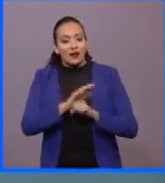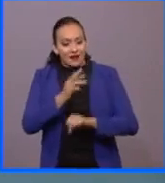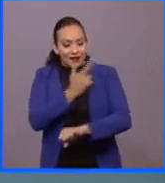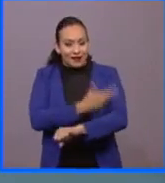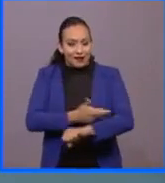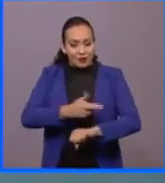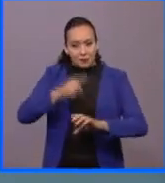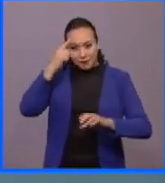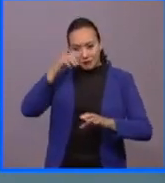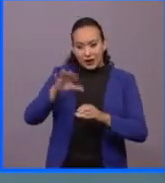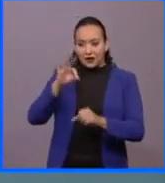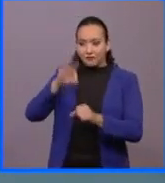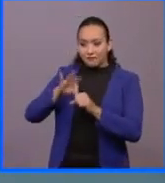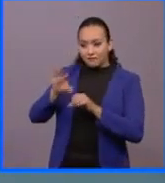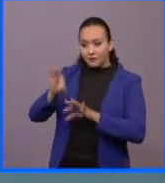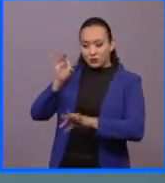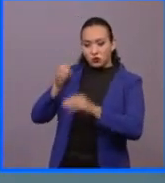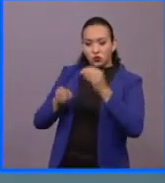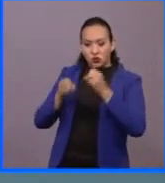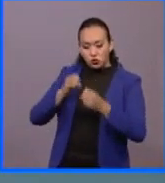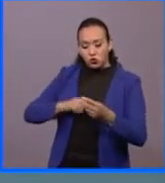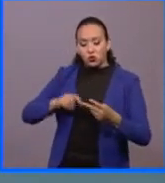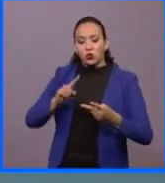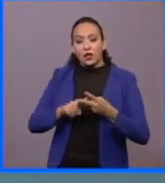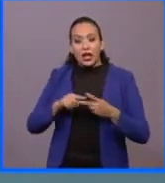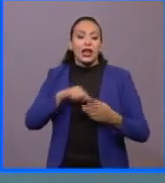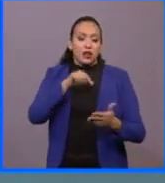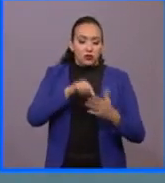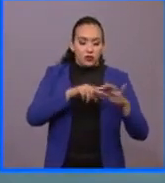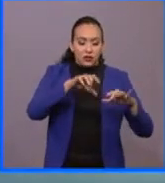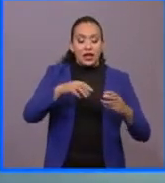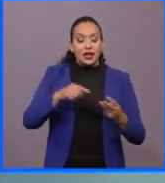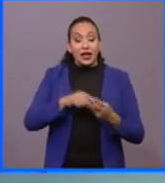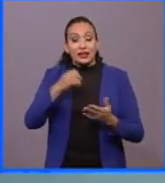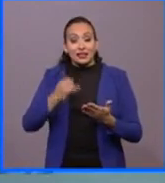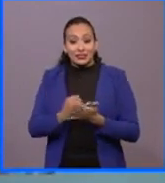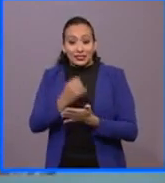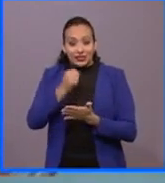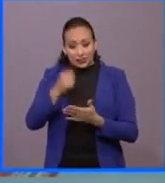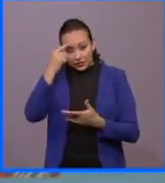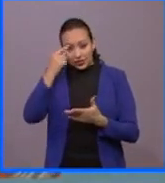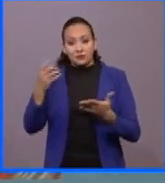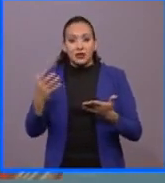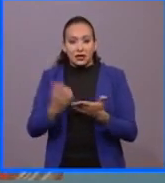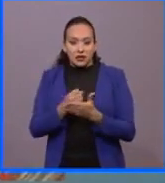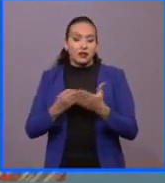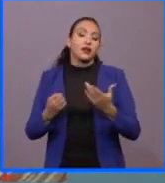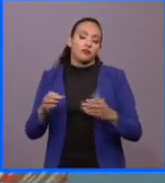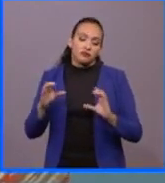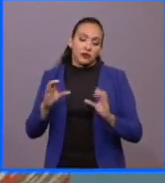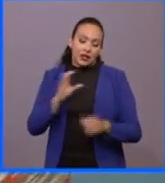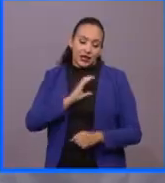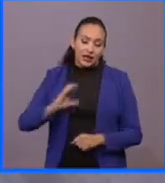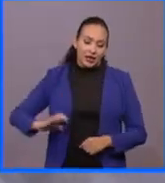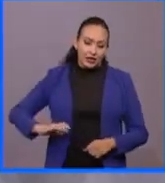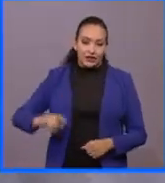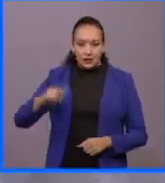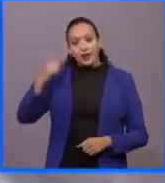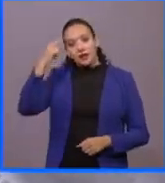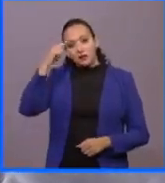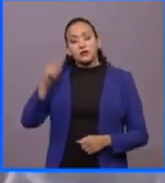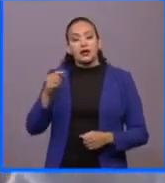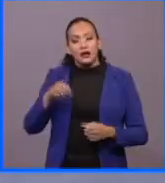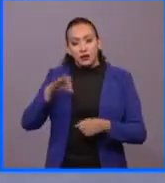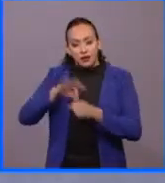proceso de elección de los juzgadores; el jurisdiccional, las sentencias que resulten de los nuevos juzgadores electos; y la disciplina